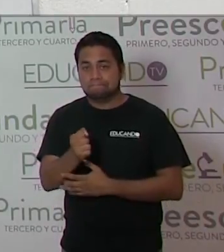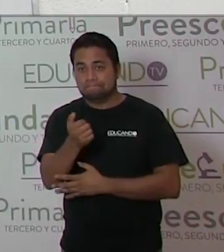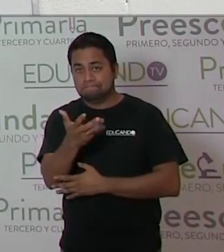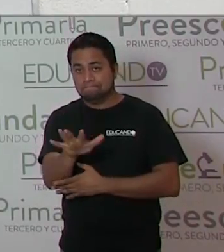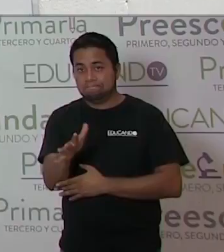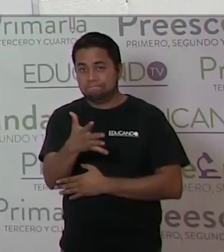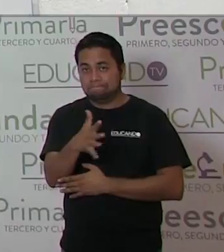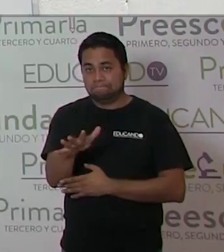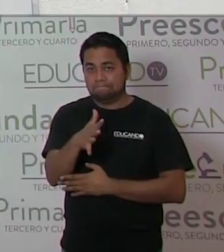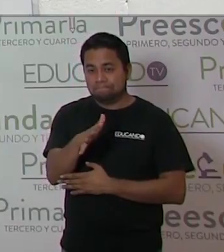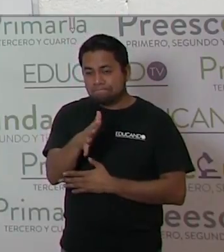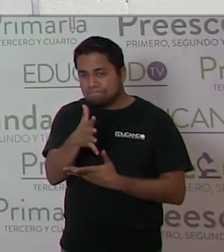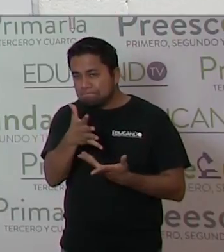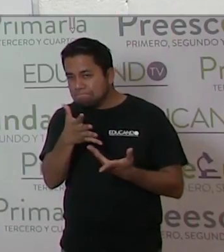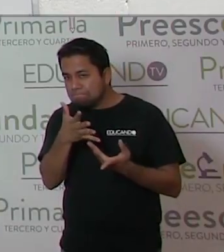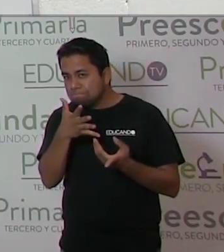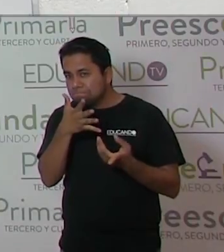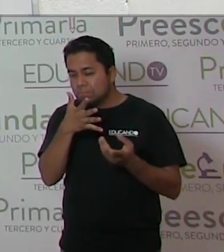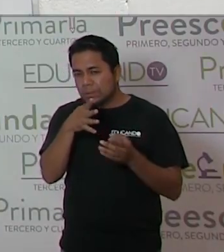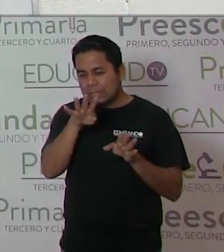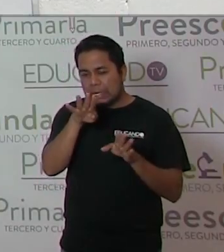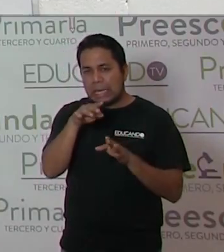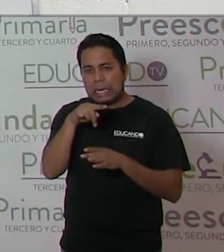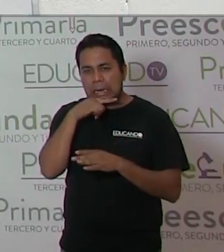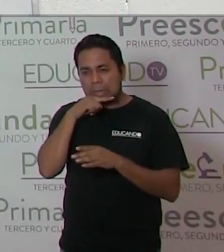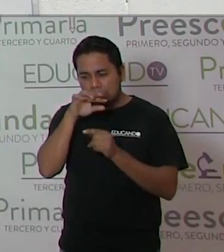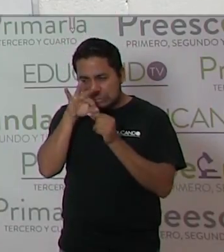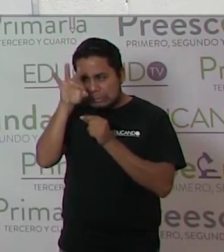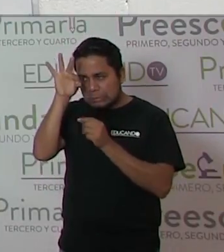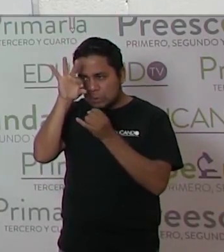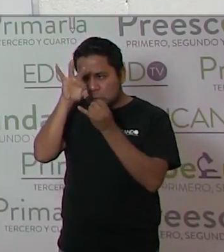Aproximadamente, ¿dónde va a terminar la goma